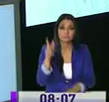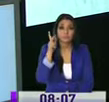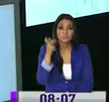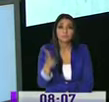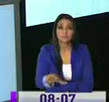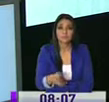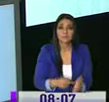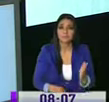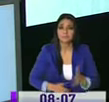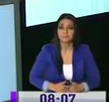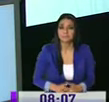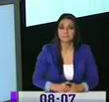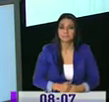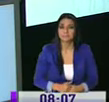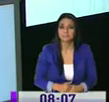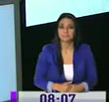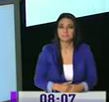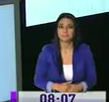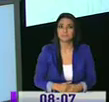ya pasados golpes